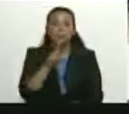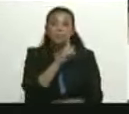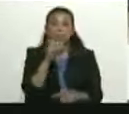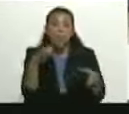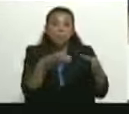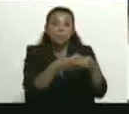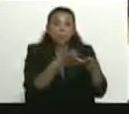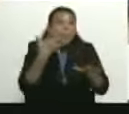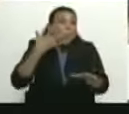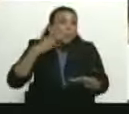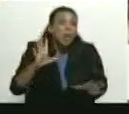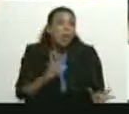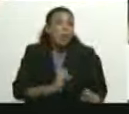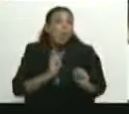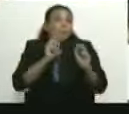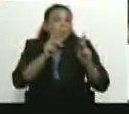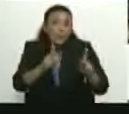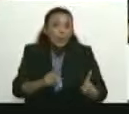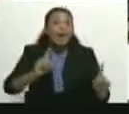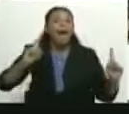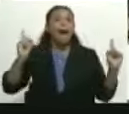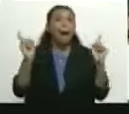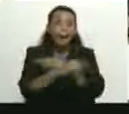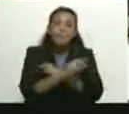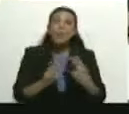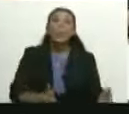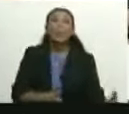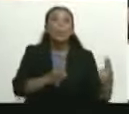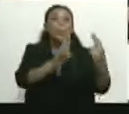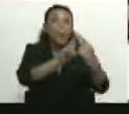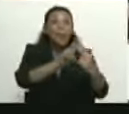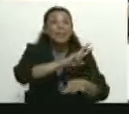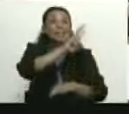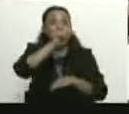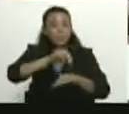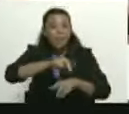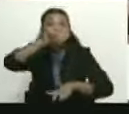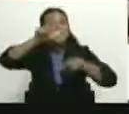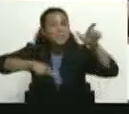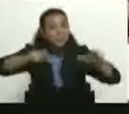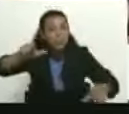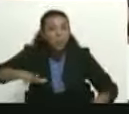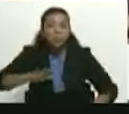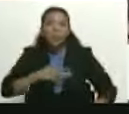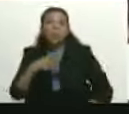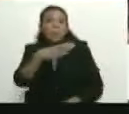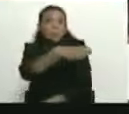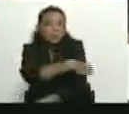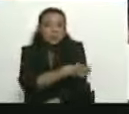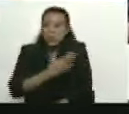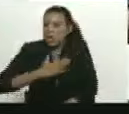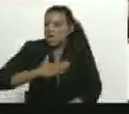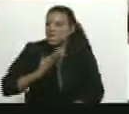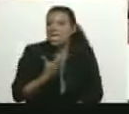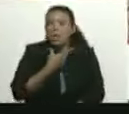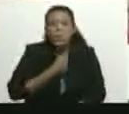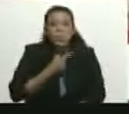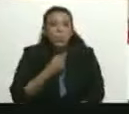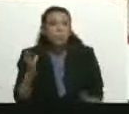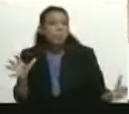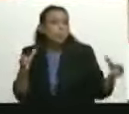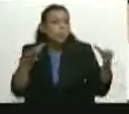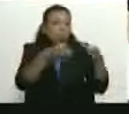sido la oportunidad de un gran encuentro nacional, la oportunidad de una consolidación de una